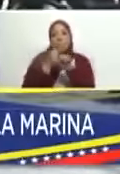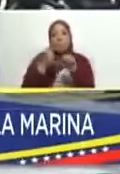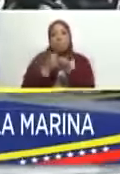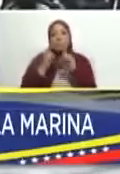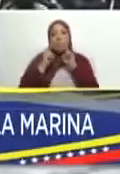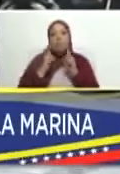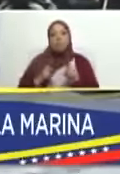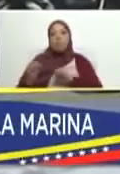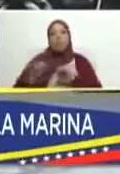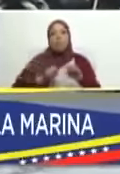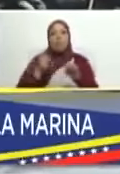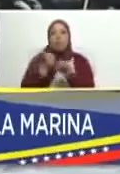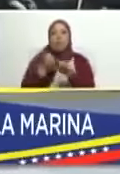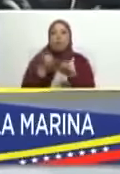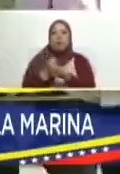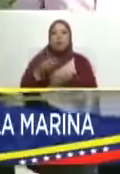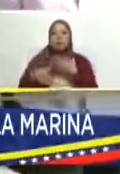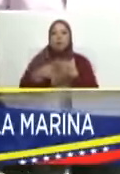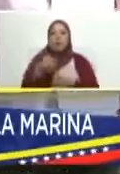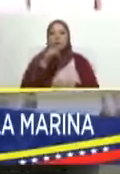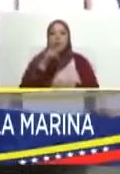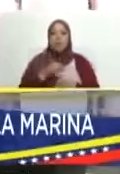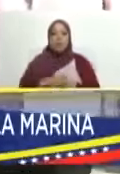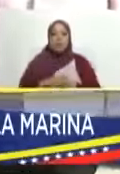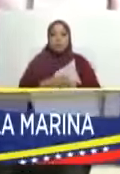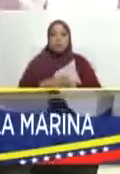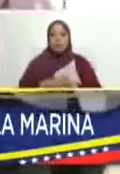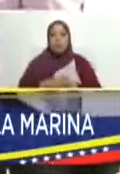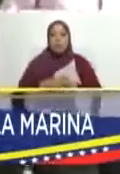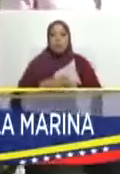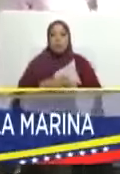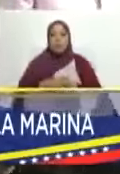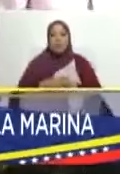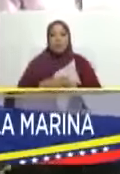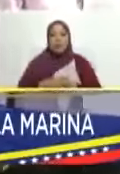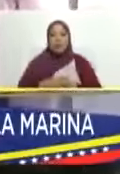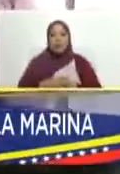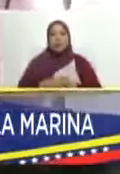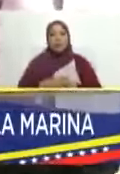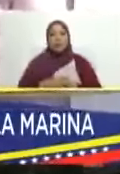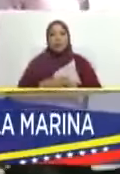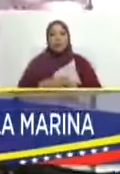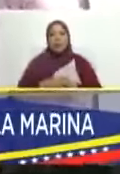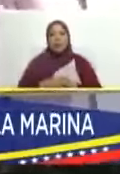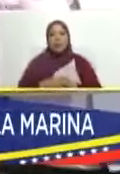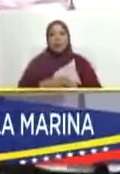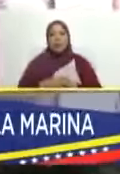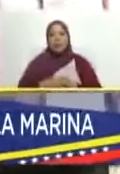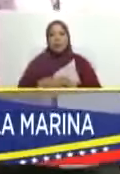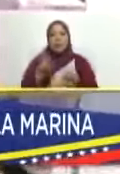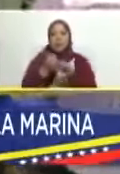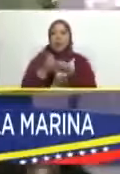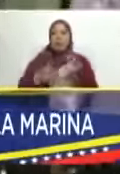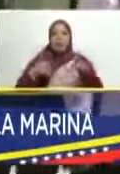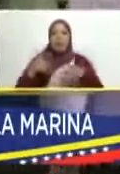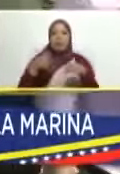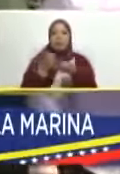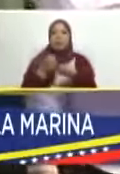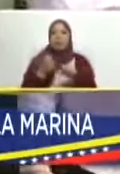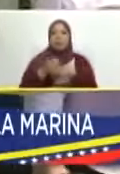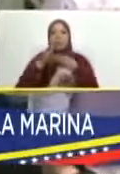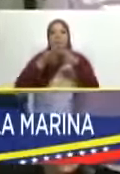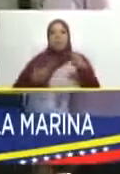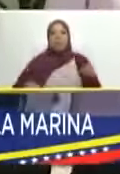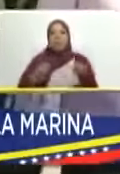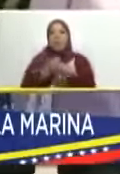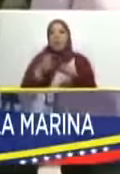hemos venido a entregar estas obras construido con mucha calidad, con mucha eficiencia, haciendo mucho con poco